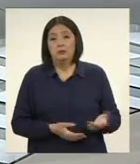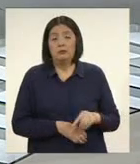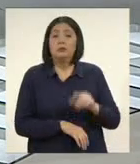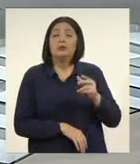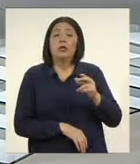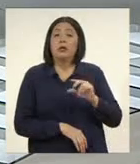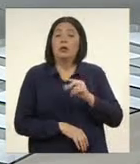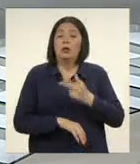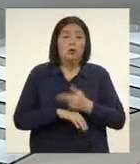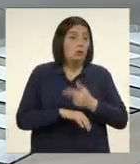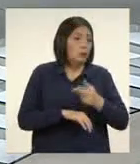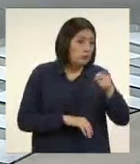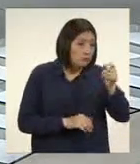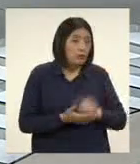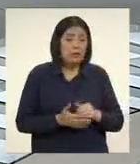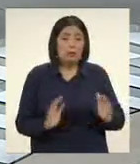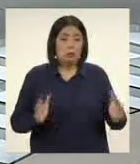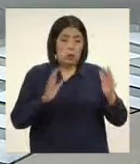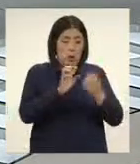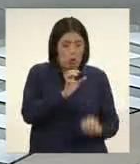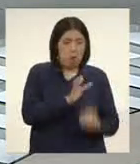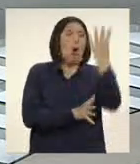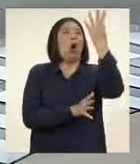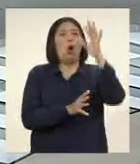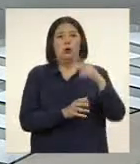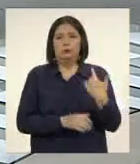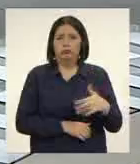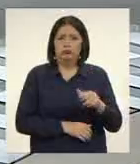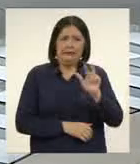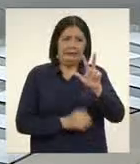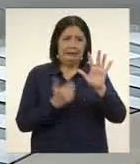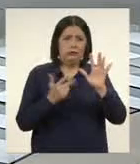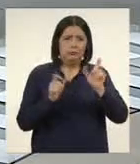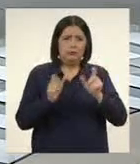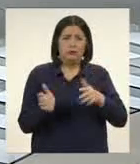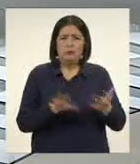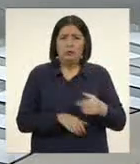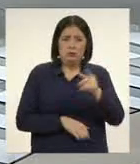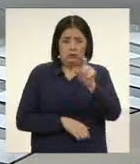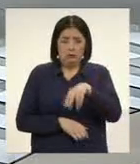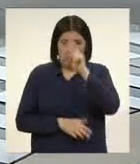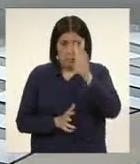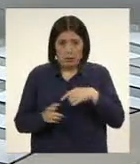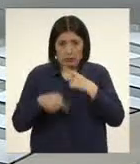Así es, la erupción del volcán de fuego en Guatemala ha dejado 38 personas muertas hasta el momento. Tenemos el testimonio de una peruana.